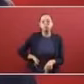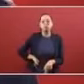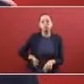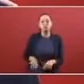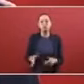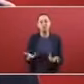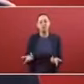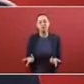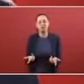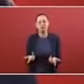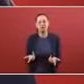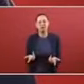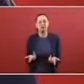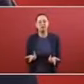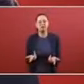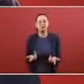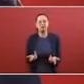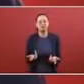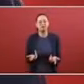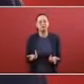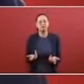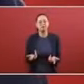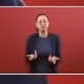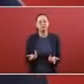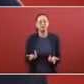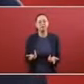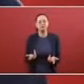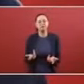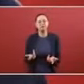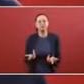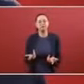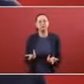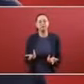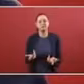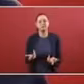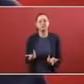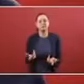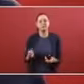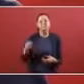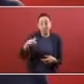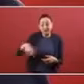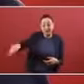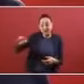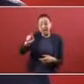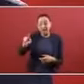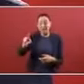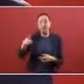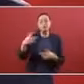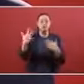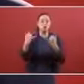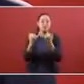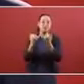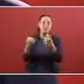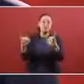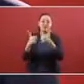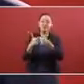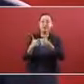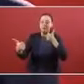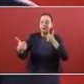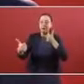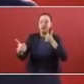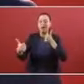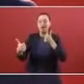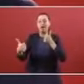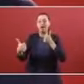y nos vendieron la idea de que esto era la independencia, la autonomía,